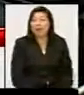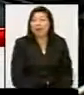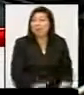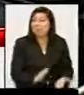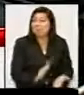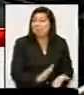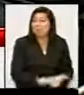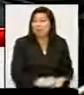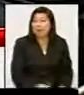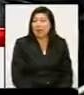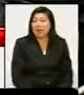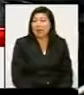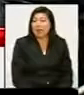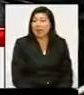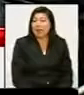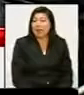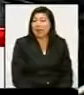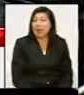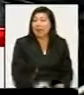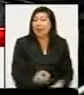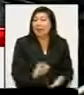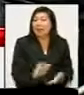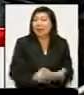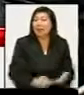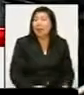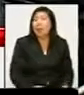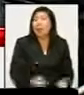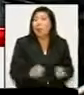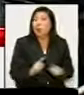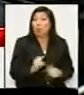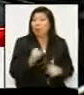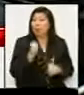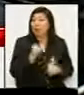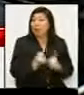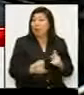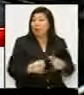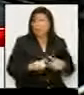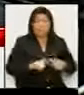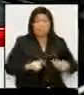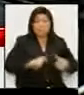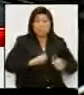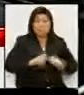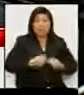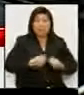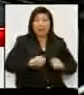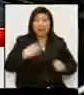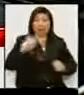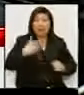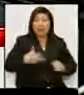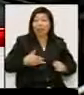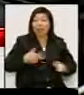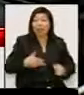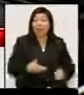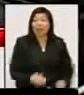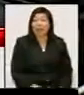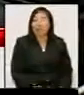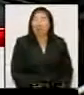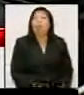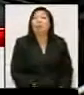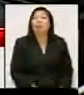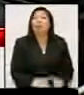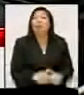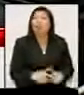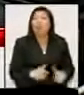imagen al país. Tanto es así que cuando se han acabado los boletos de tren, hay gente por venderles el transporte a la